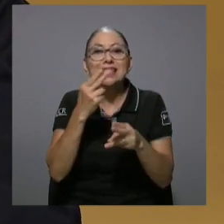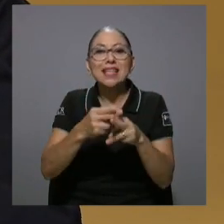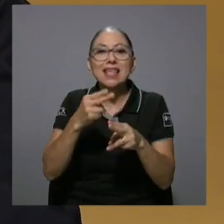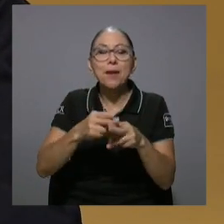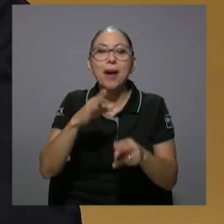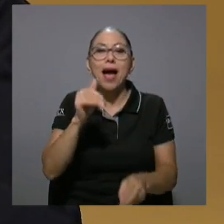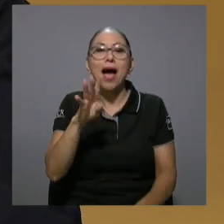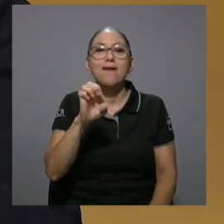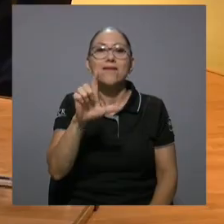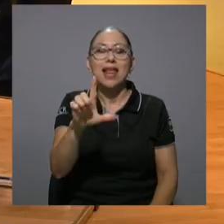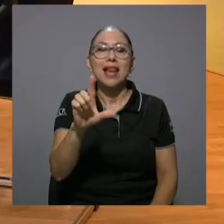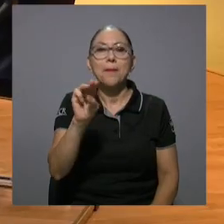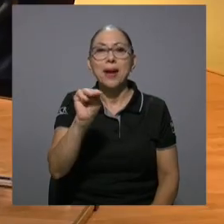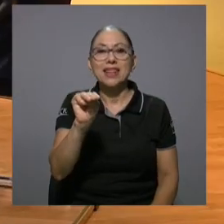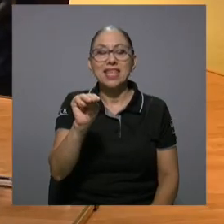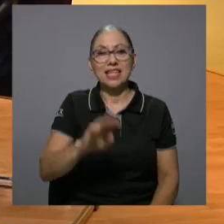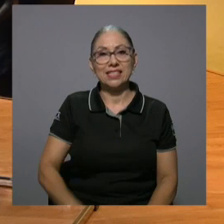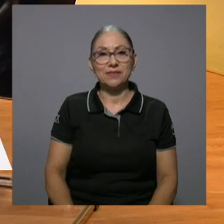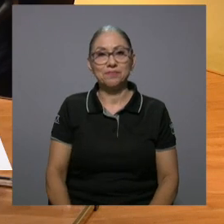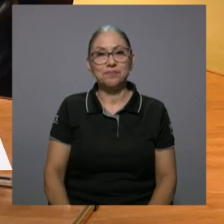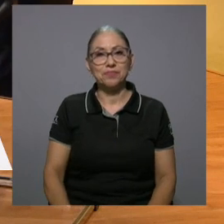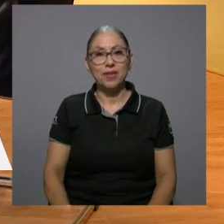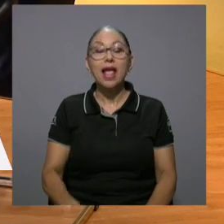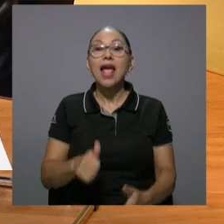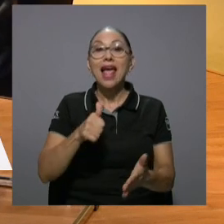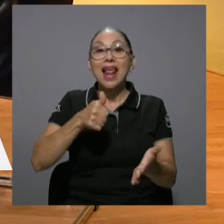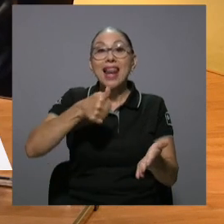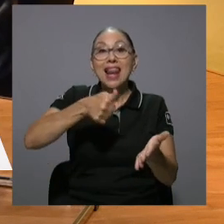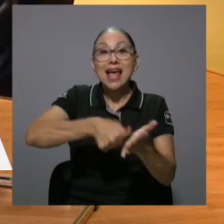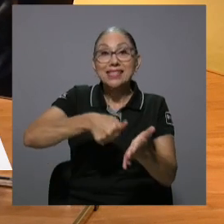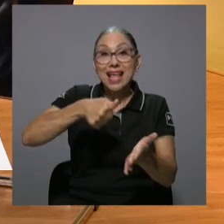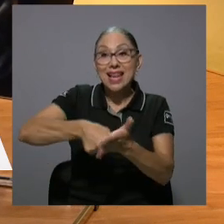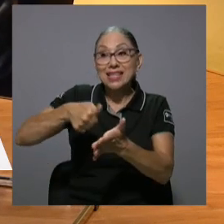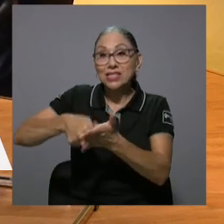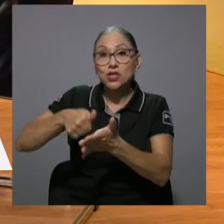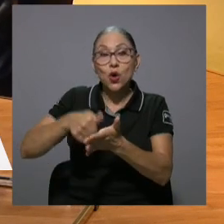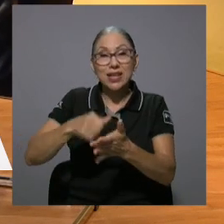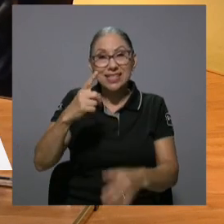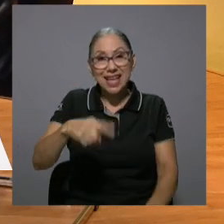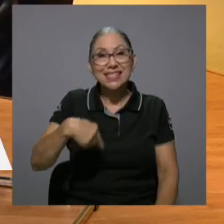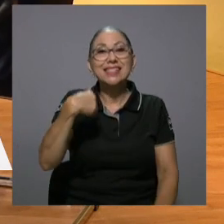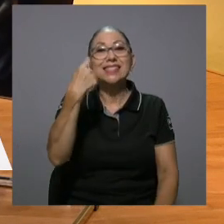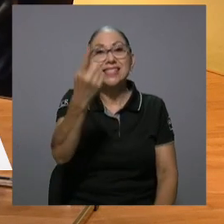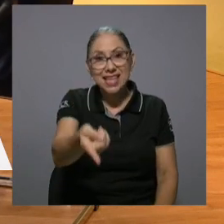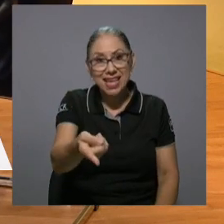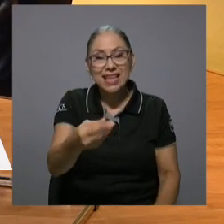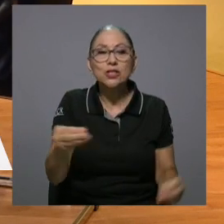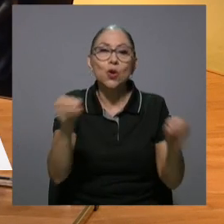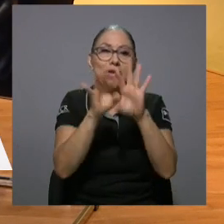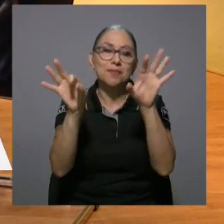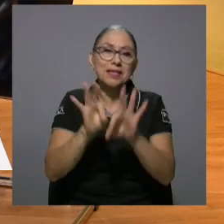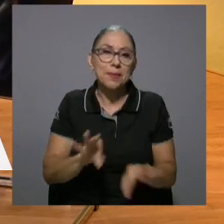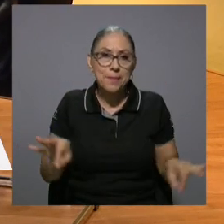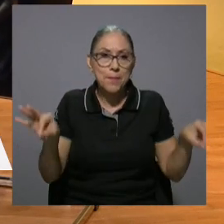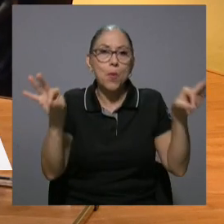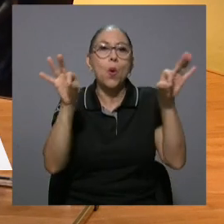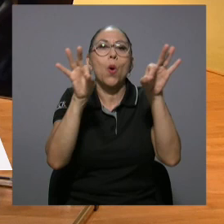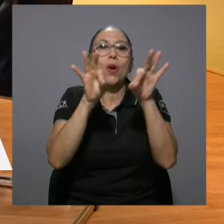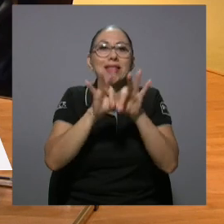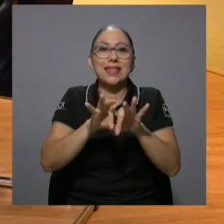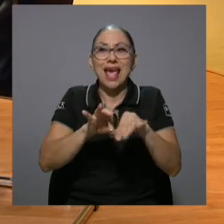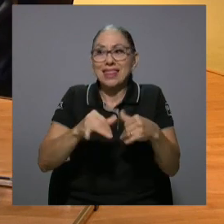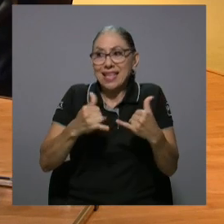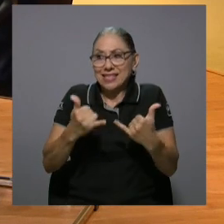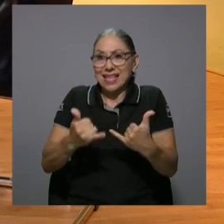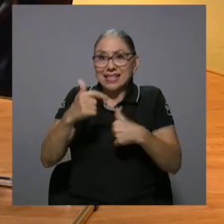Abel Martínez. Las elecciones que siguen son, llamémoslas, las más importantes de este ciclo en